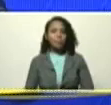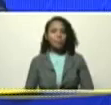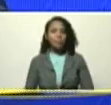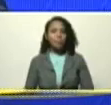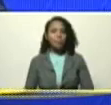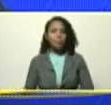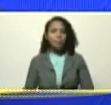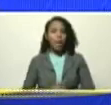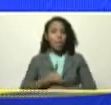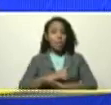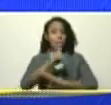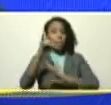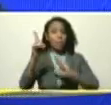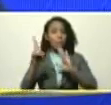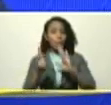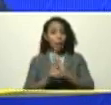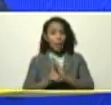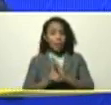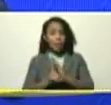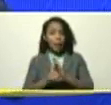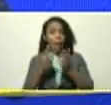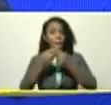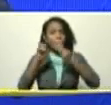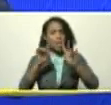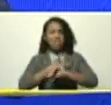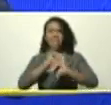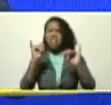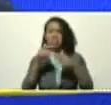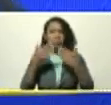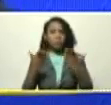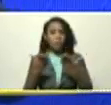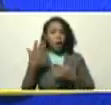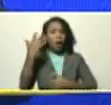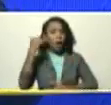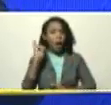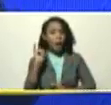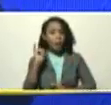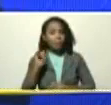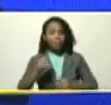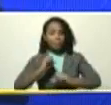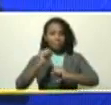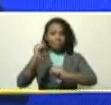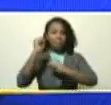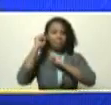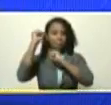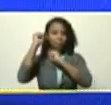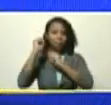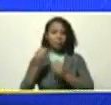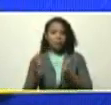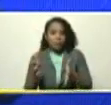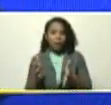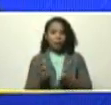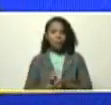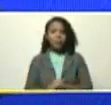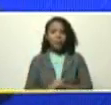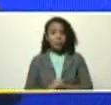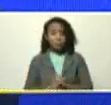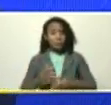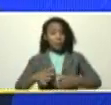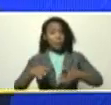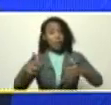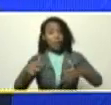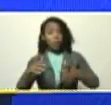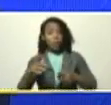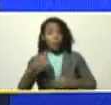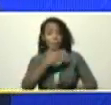La diplomacia de paz al final es la que va a triunfar. tremendos triunfos del